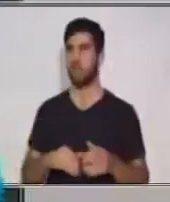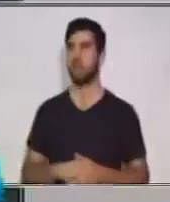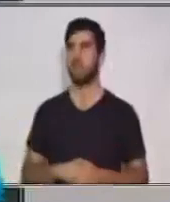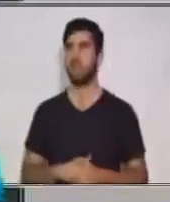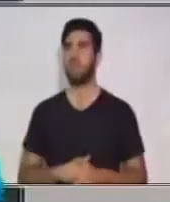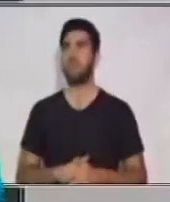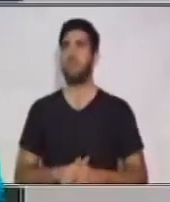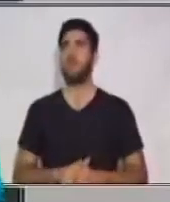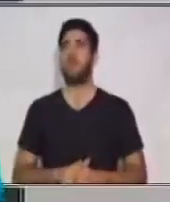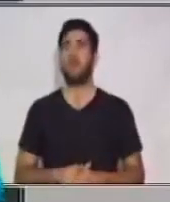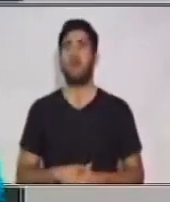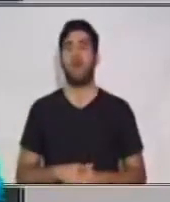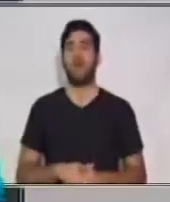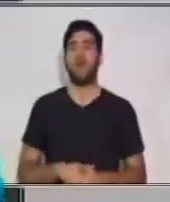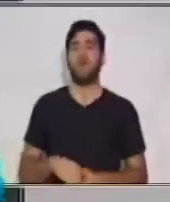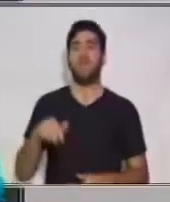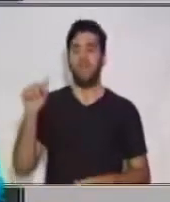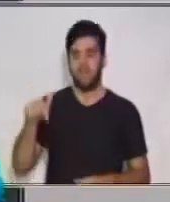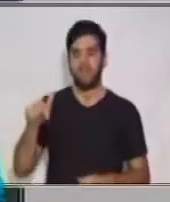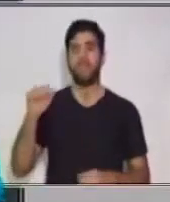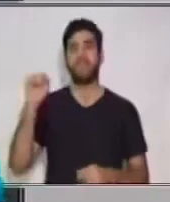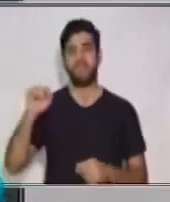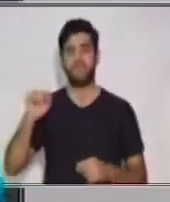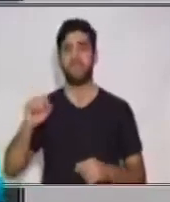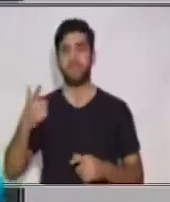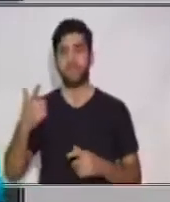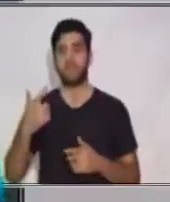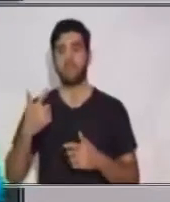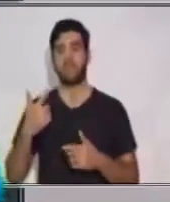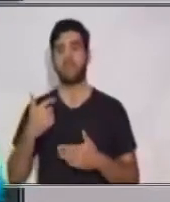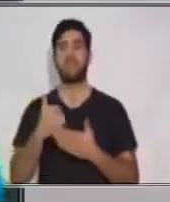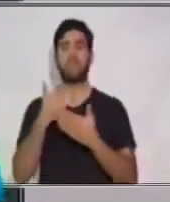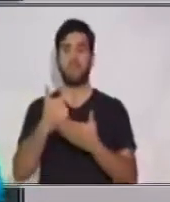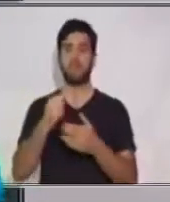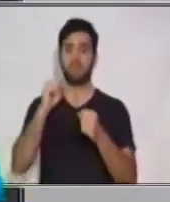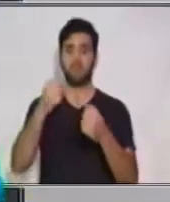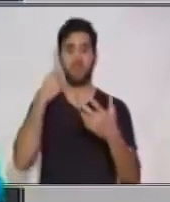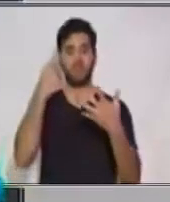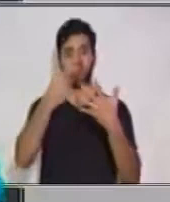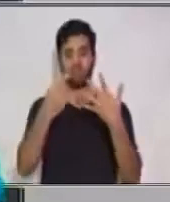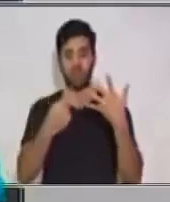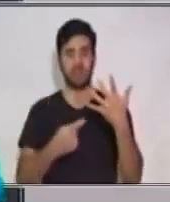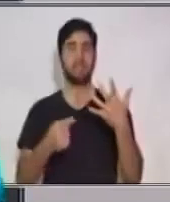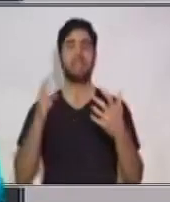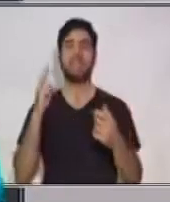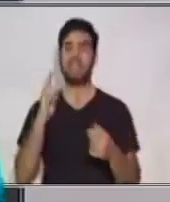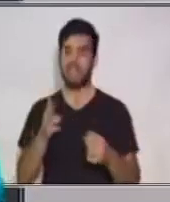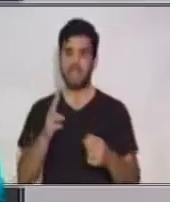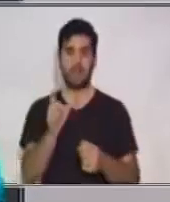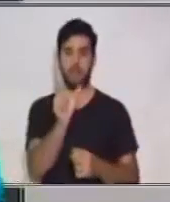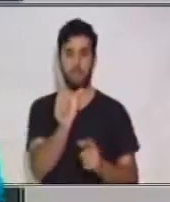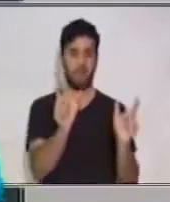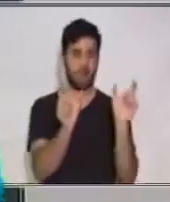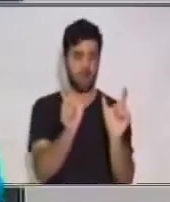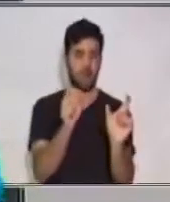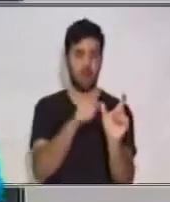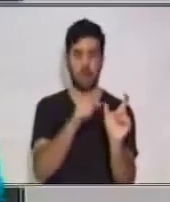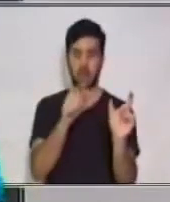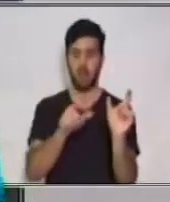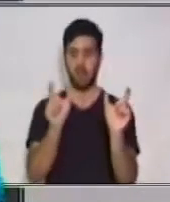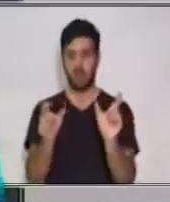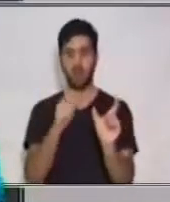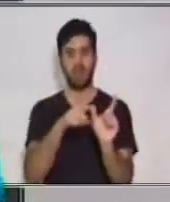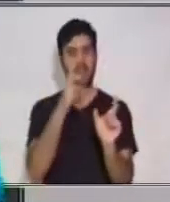como lo hemos hablado anteriormente, pero sí se puede clasificar y se puede identificar que siempre va a estar con la unión de un